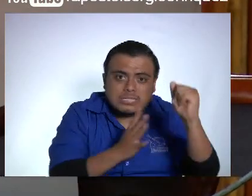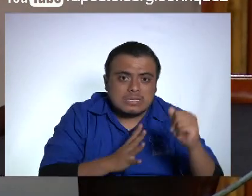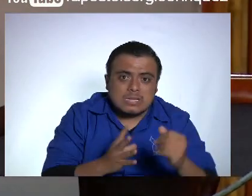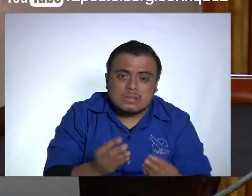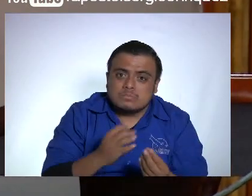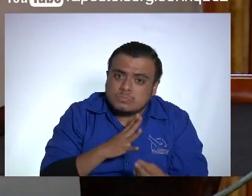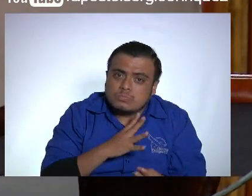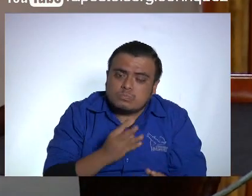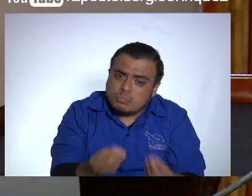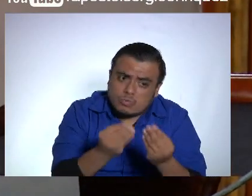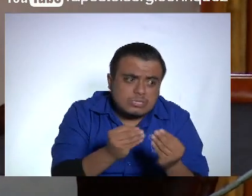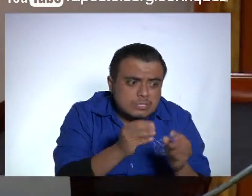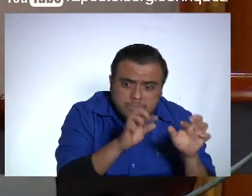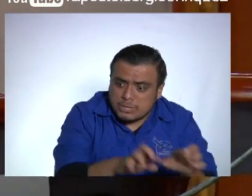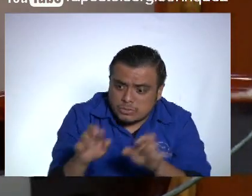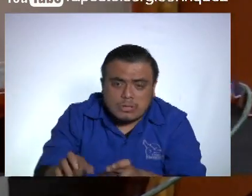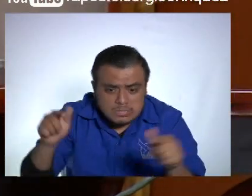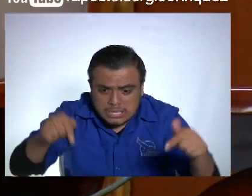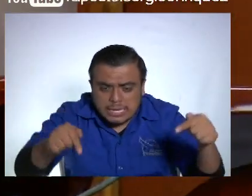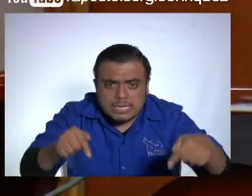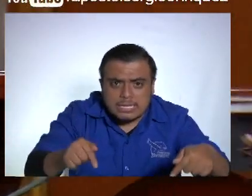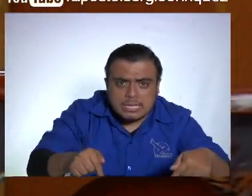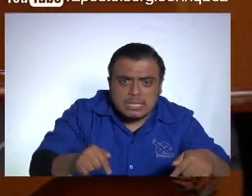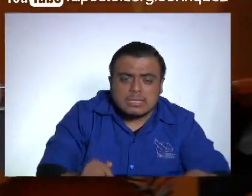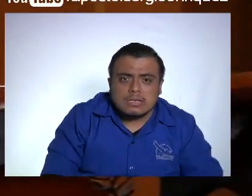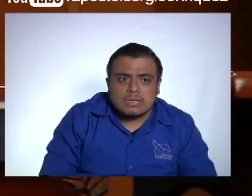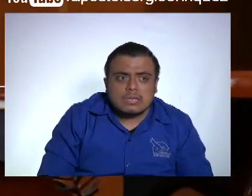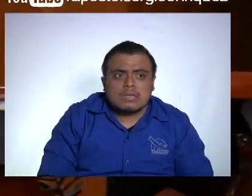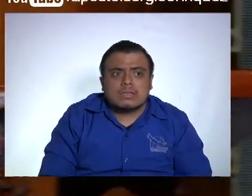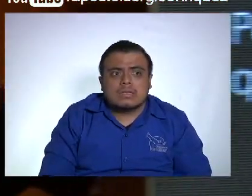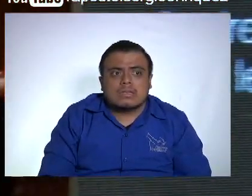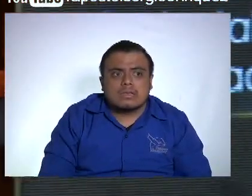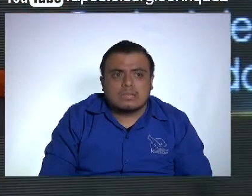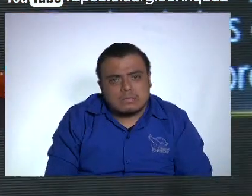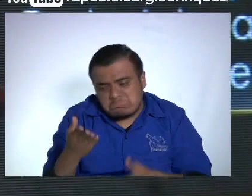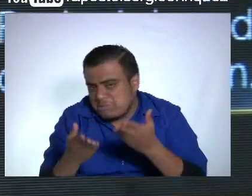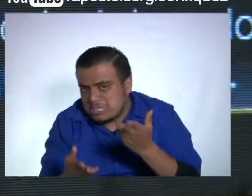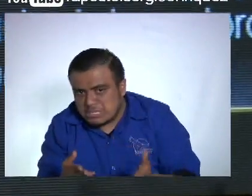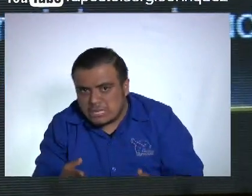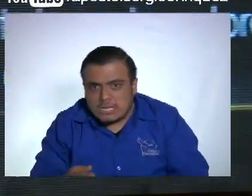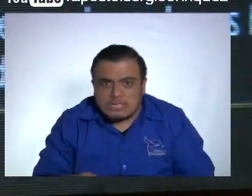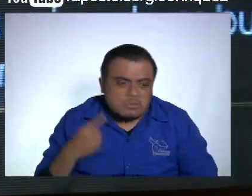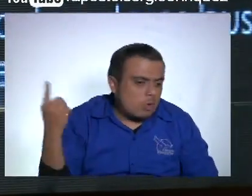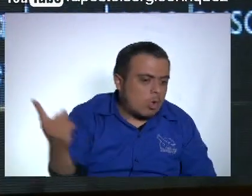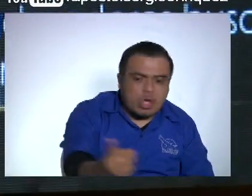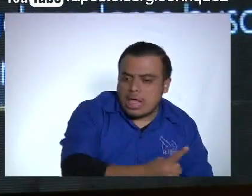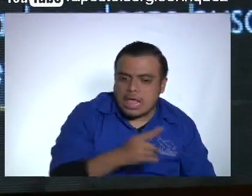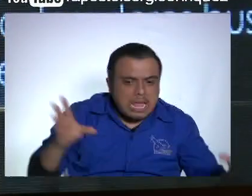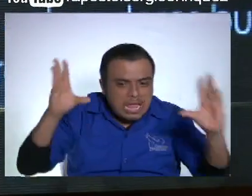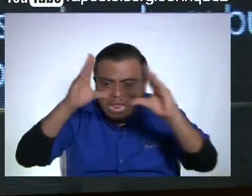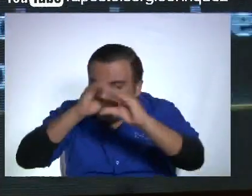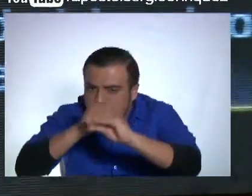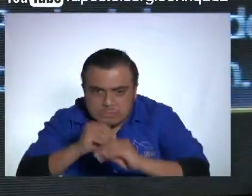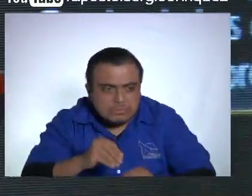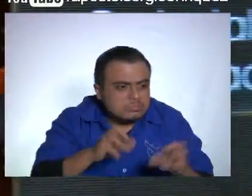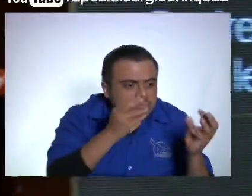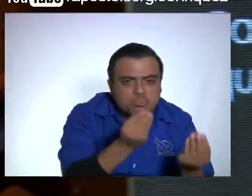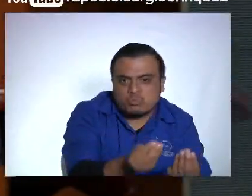contar testimonios aquí toda la noche sin parar, como diría el canto, lo